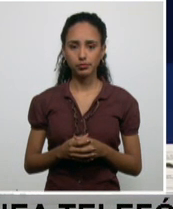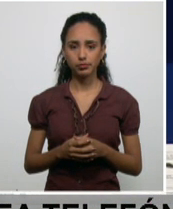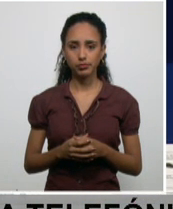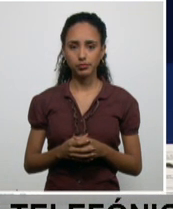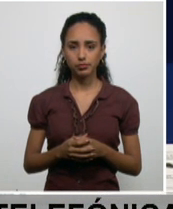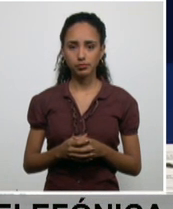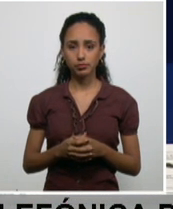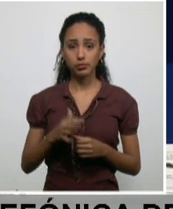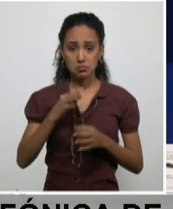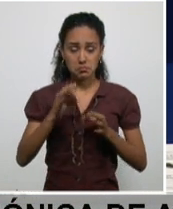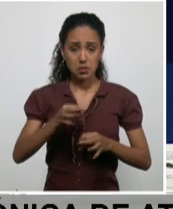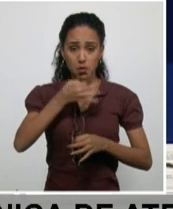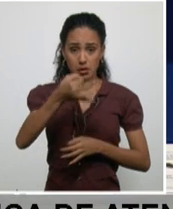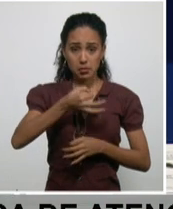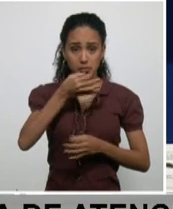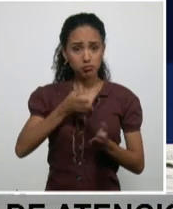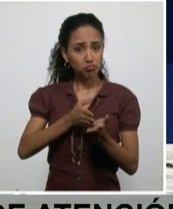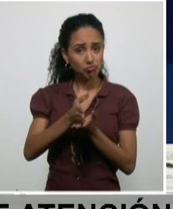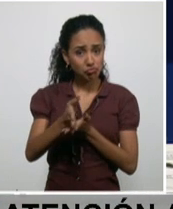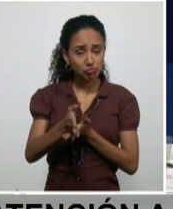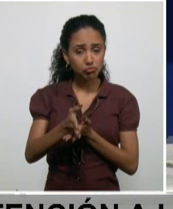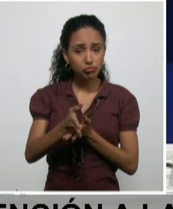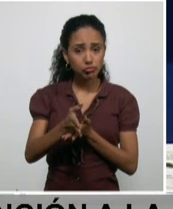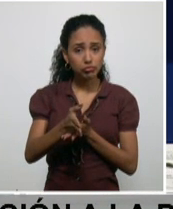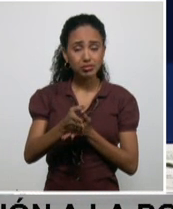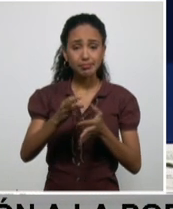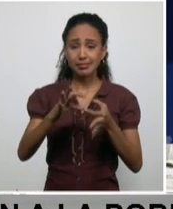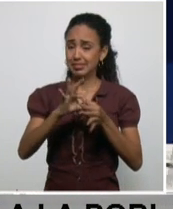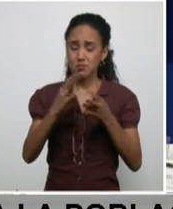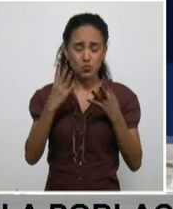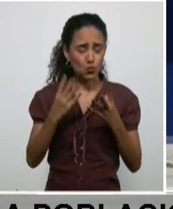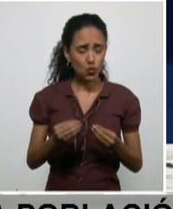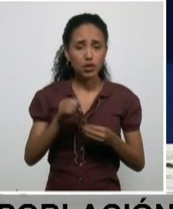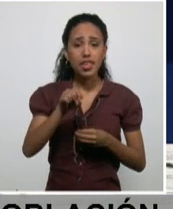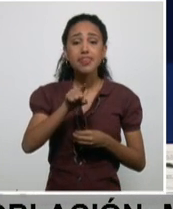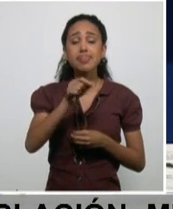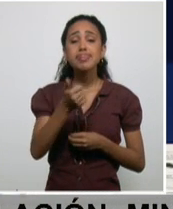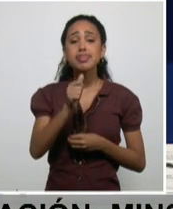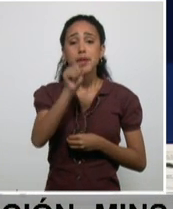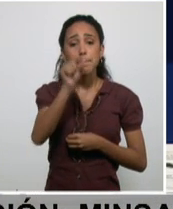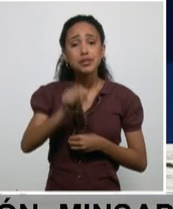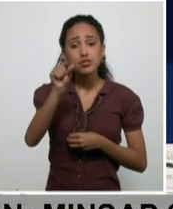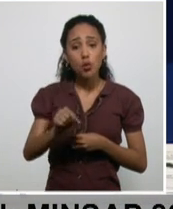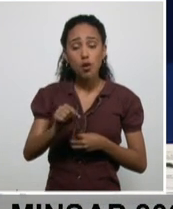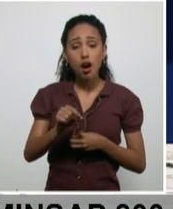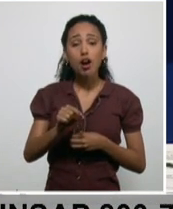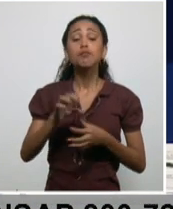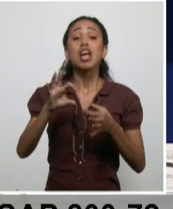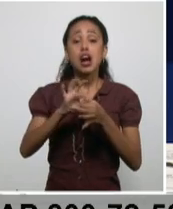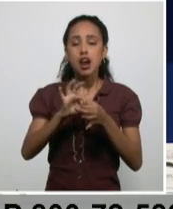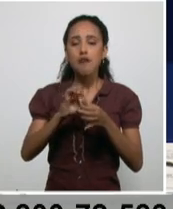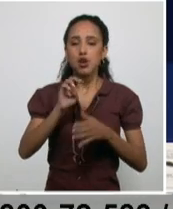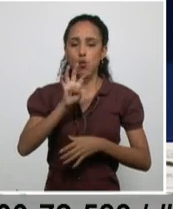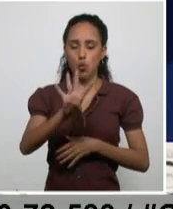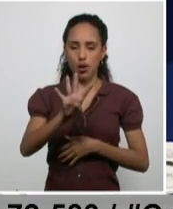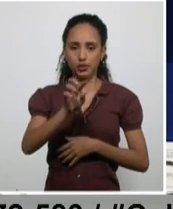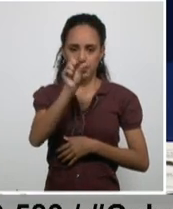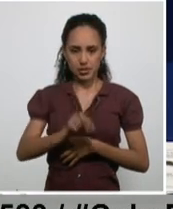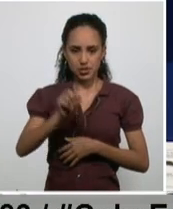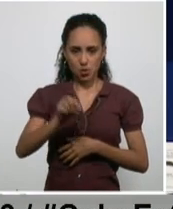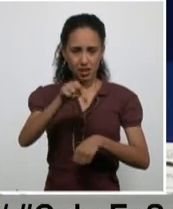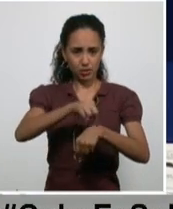se mantienen reportados de críticos 10 pacientes y de graves 4 en estos